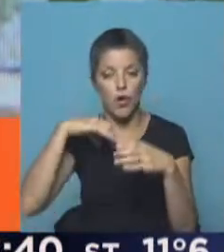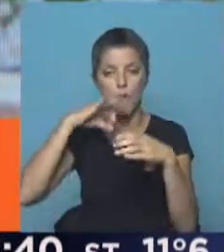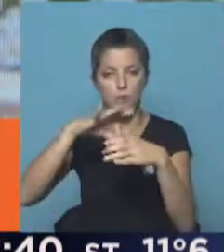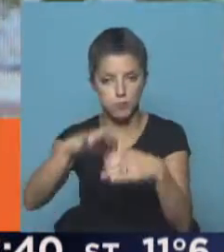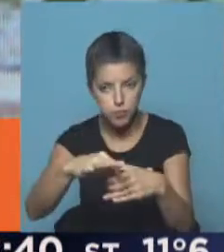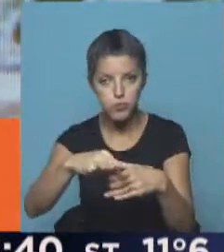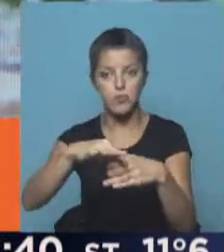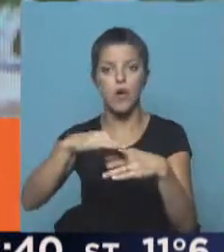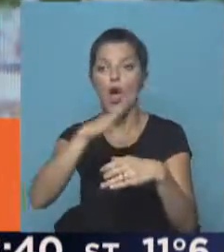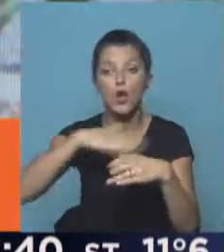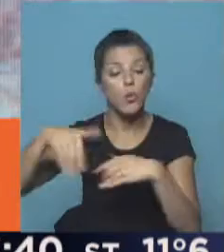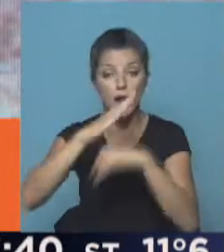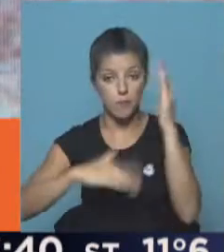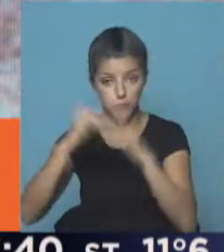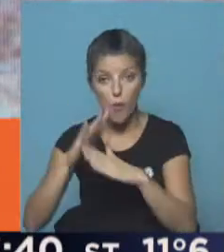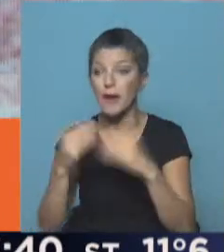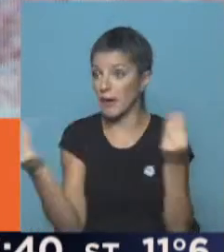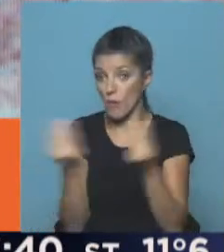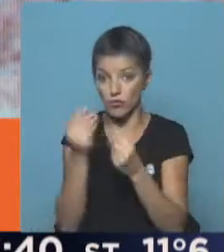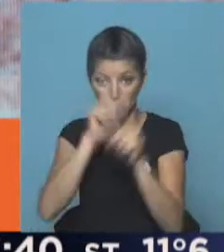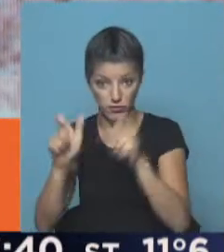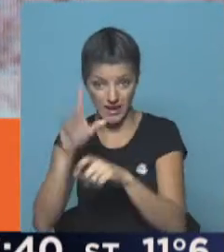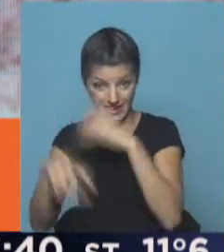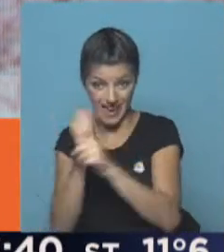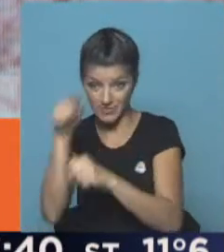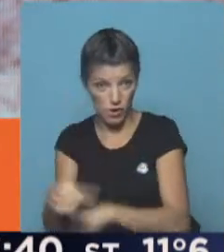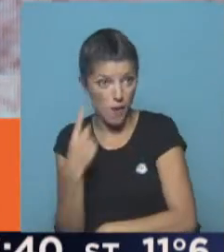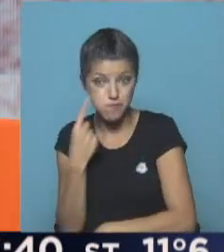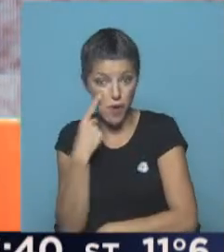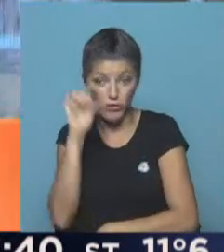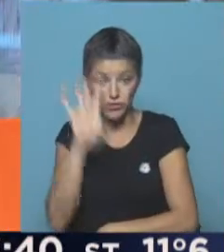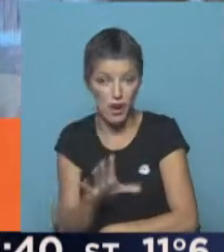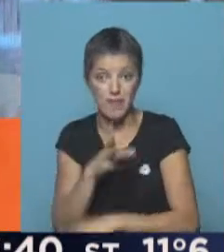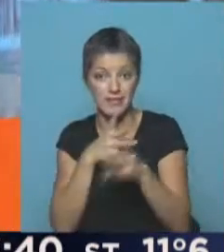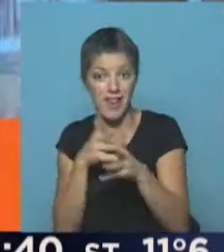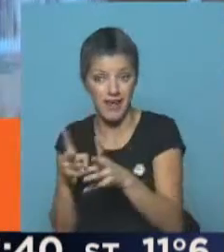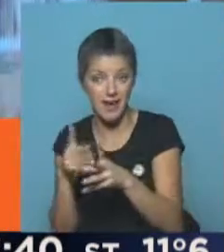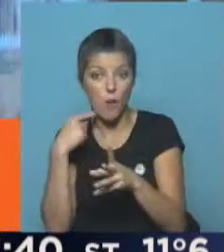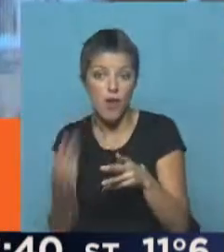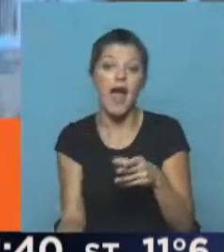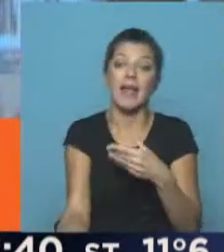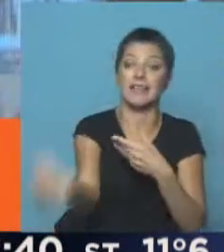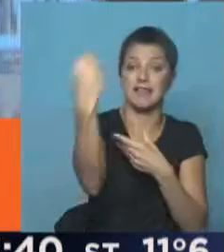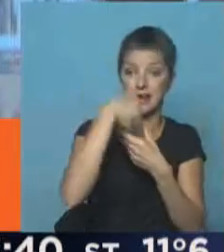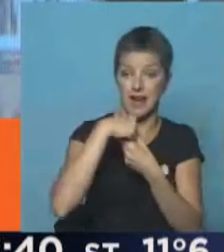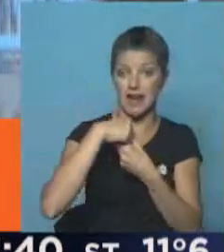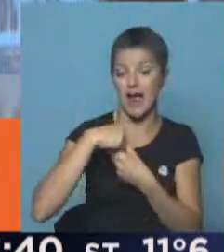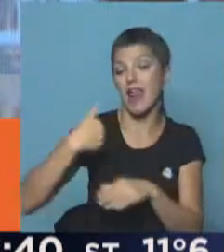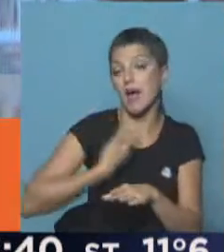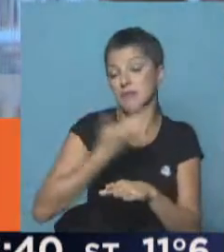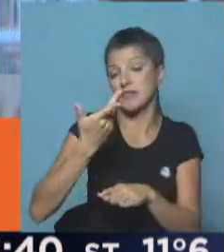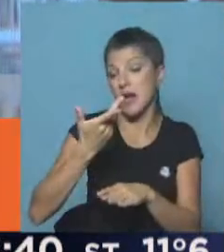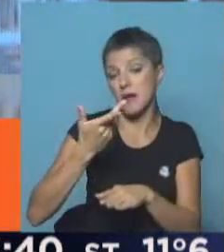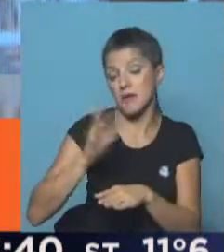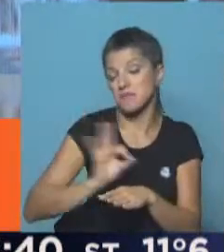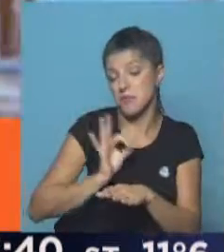que una cantidad de personas que hasta el momento solo habían conocido la lucha armada se puedan integrar a la vida normal, digamos, de